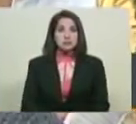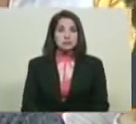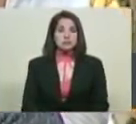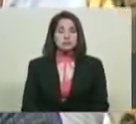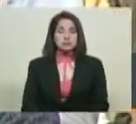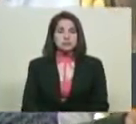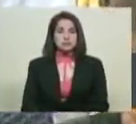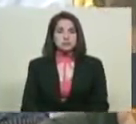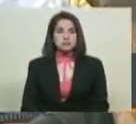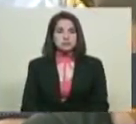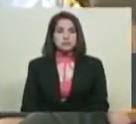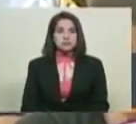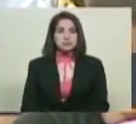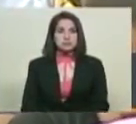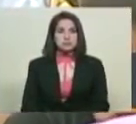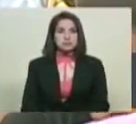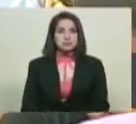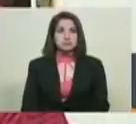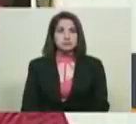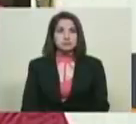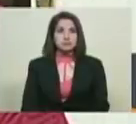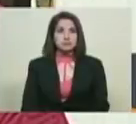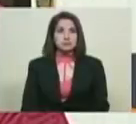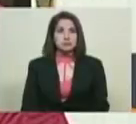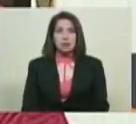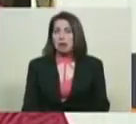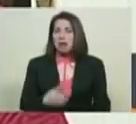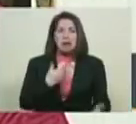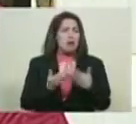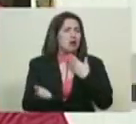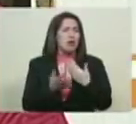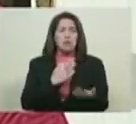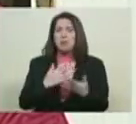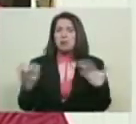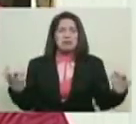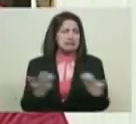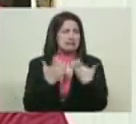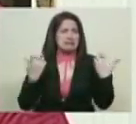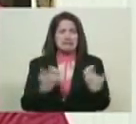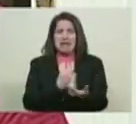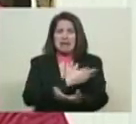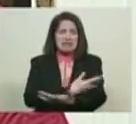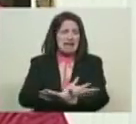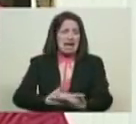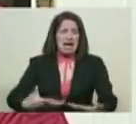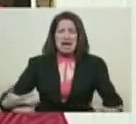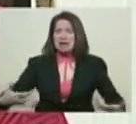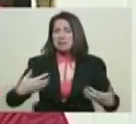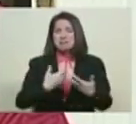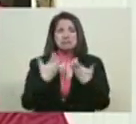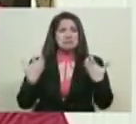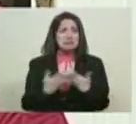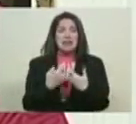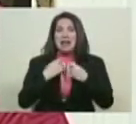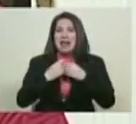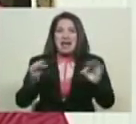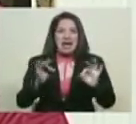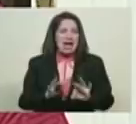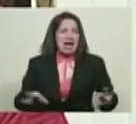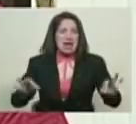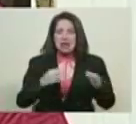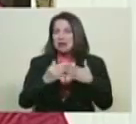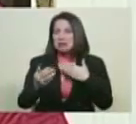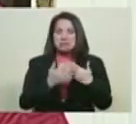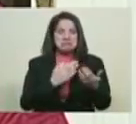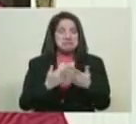Se equivocó Gaitán, no le importó los ríos de sangre. Y como decía el comandante Chávez, se equivocó